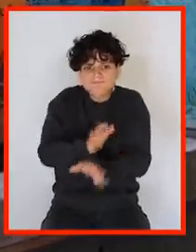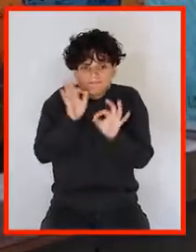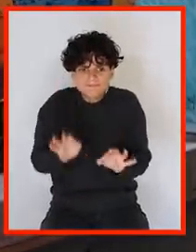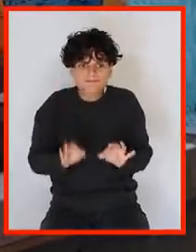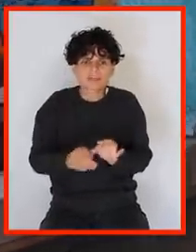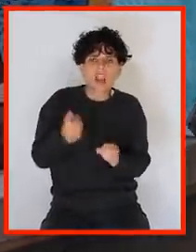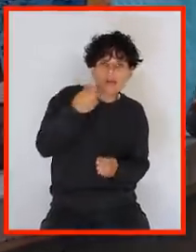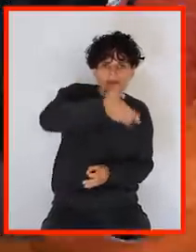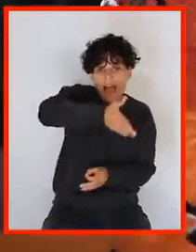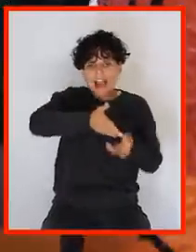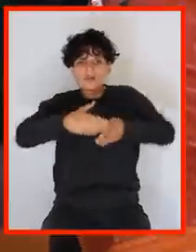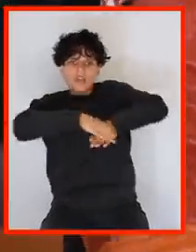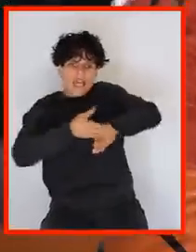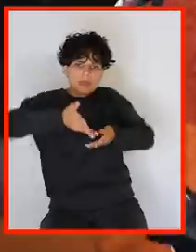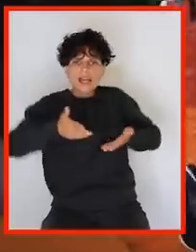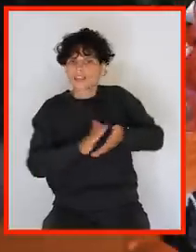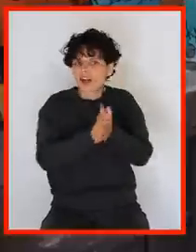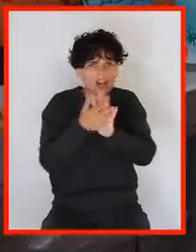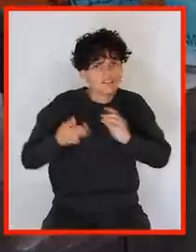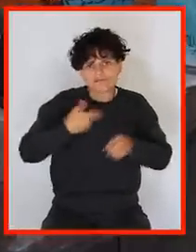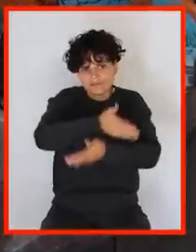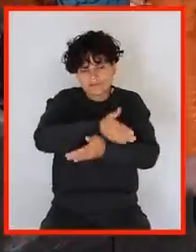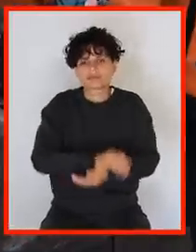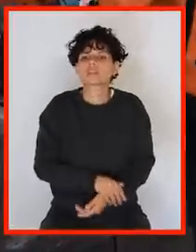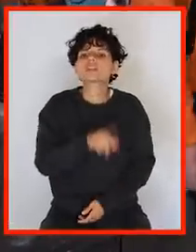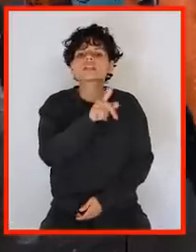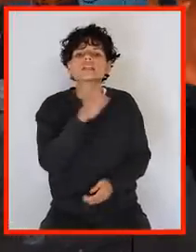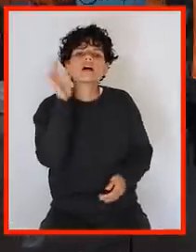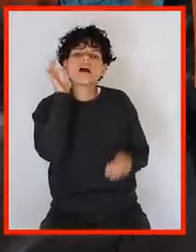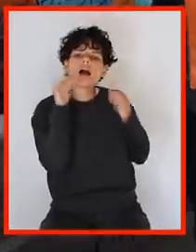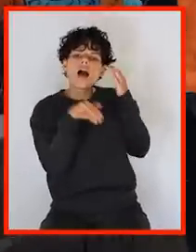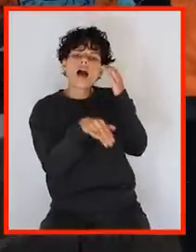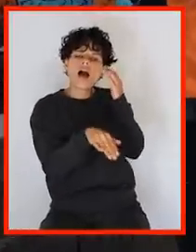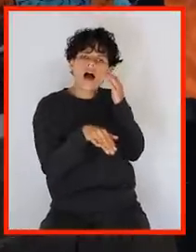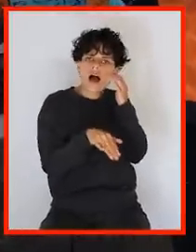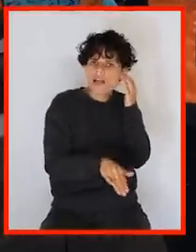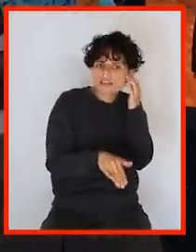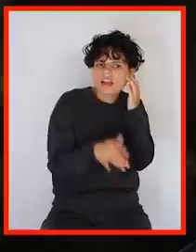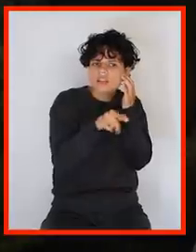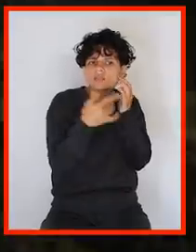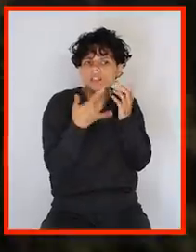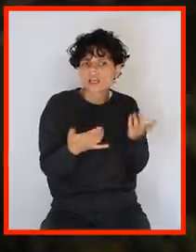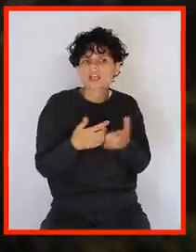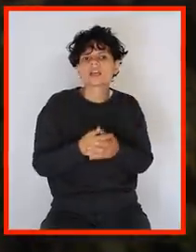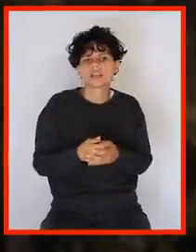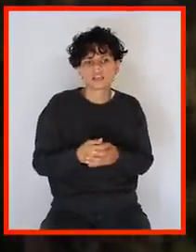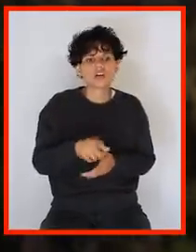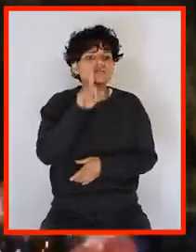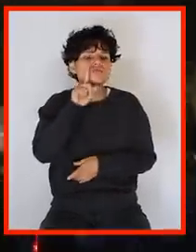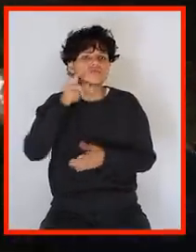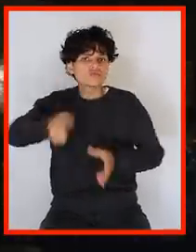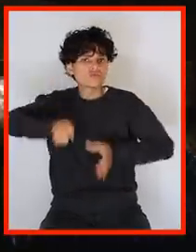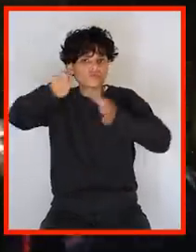doble mano. Doble mano, ahí está. Oye, Atenea, ¿qué te vas a servir? ¿Qué quieres tomar? Ya tengo. ¿Tienes?